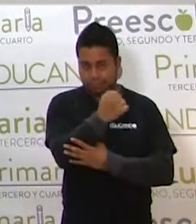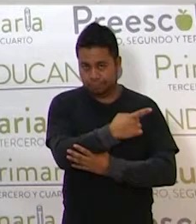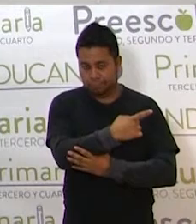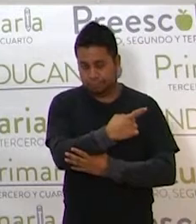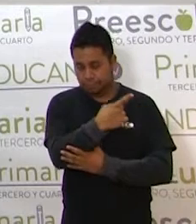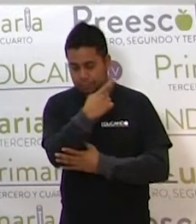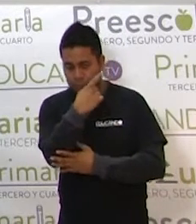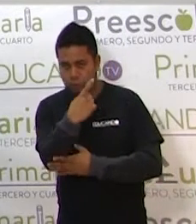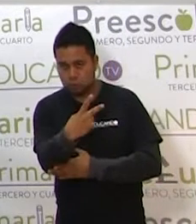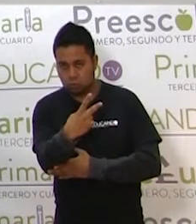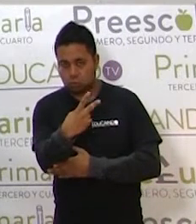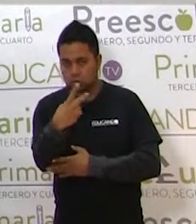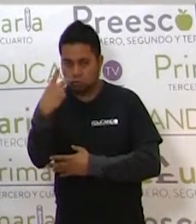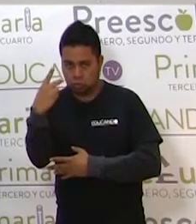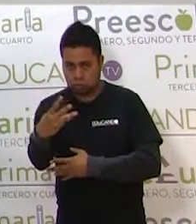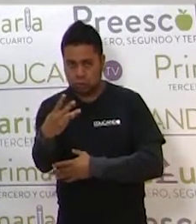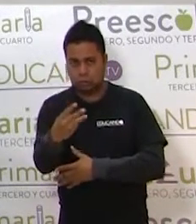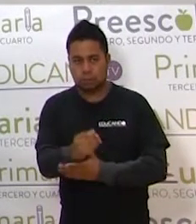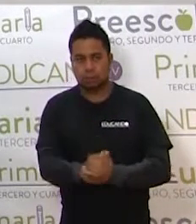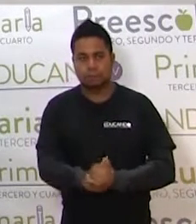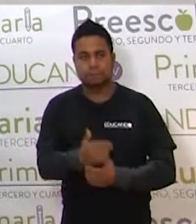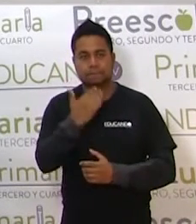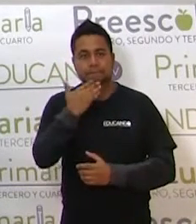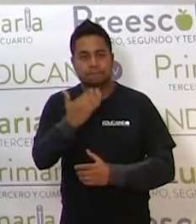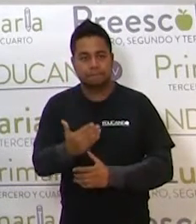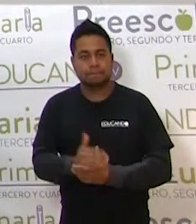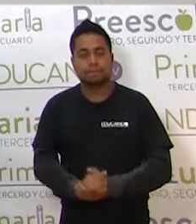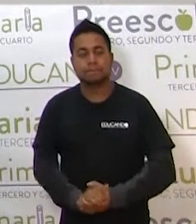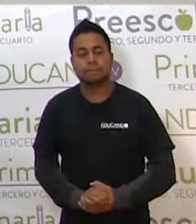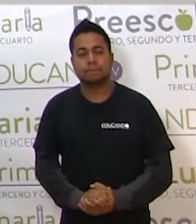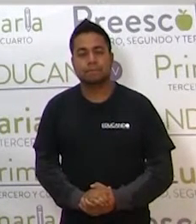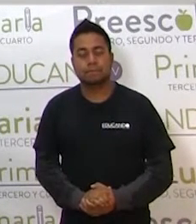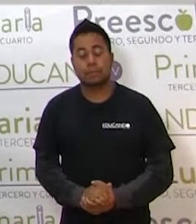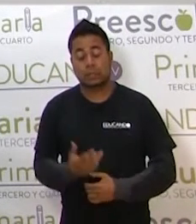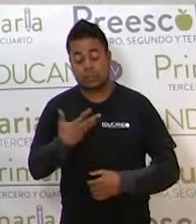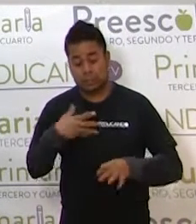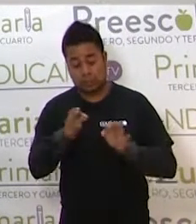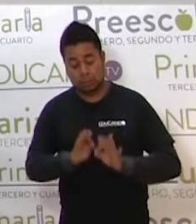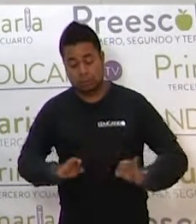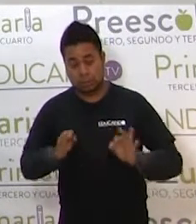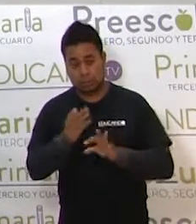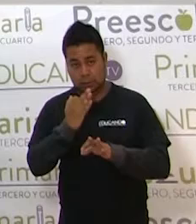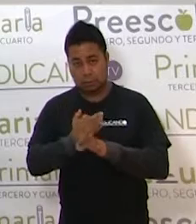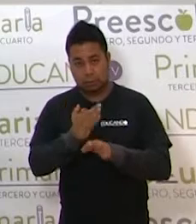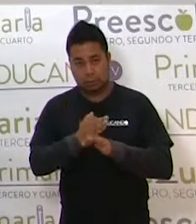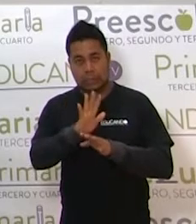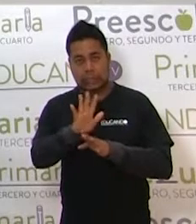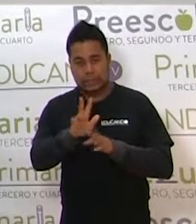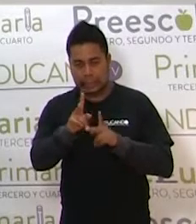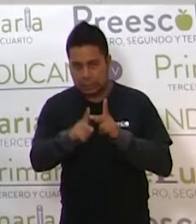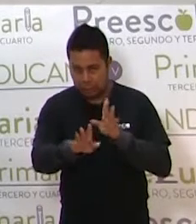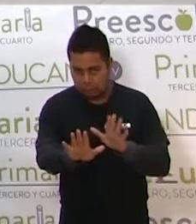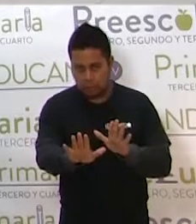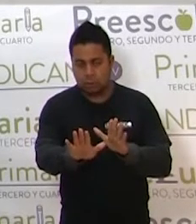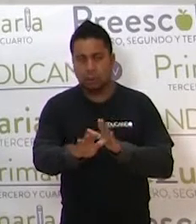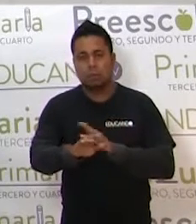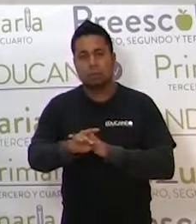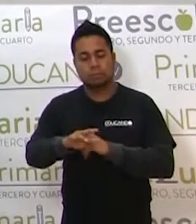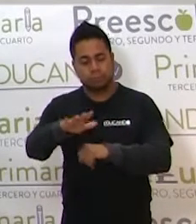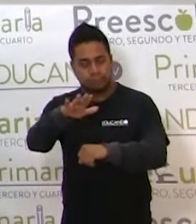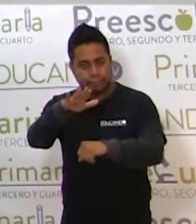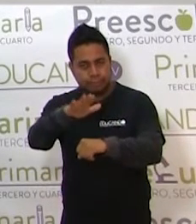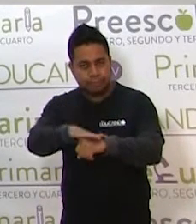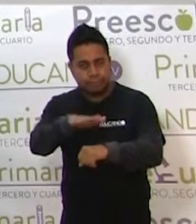dos y tres bien importante en esta parte hacer una pausa y recordar